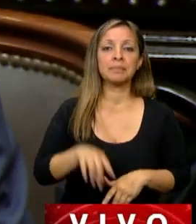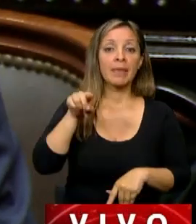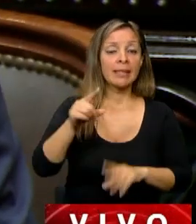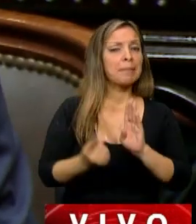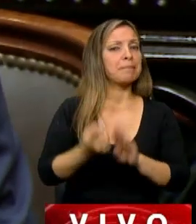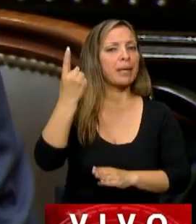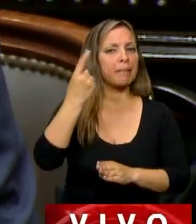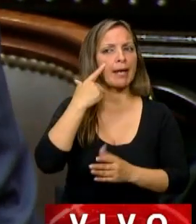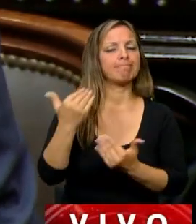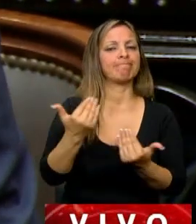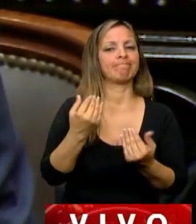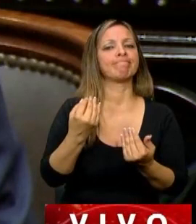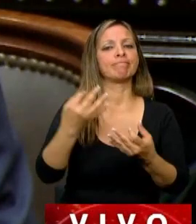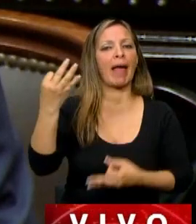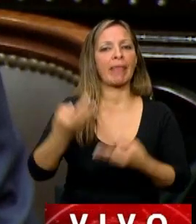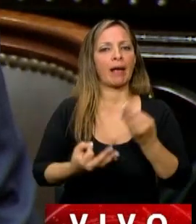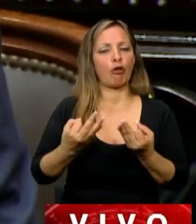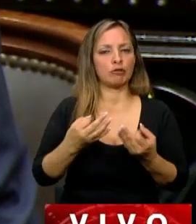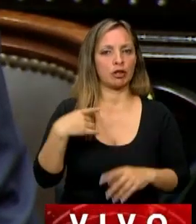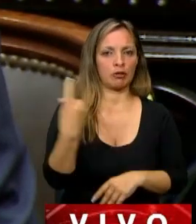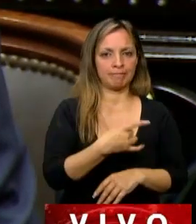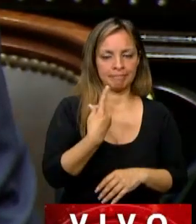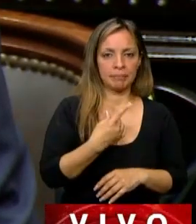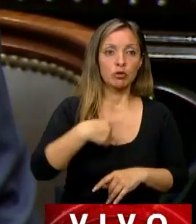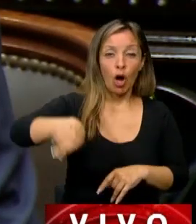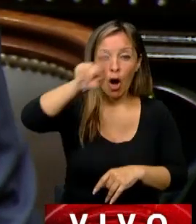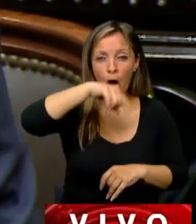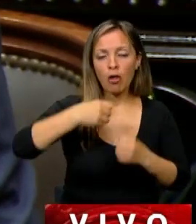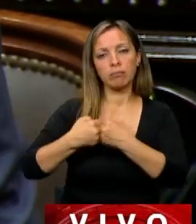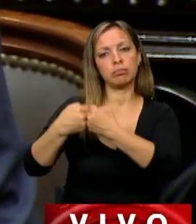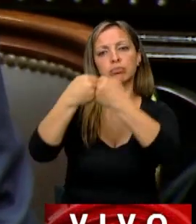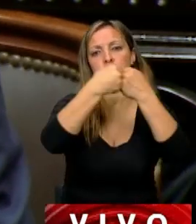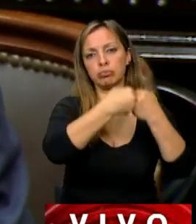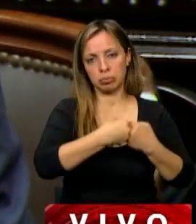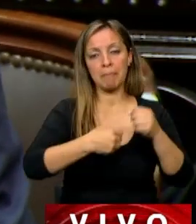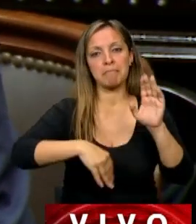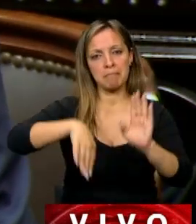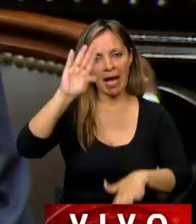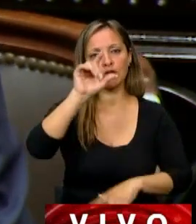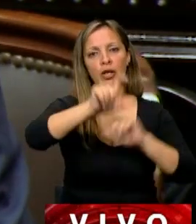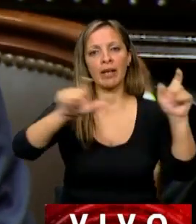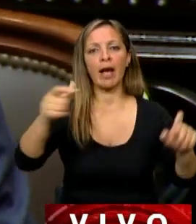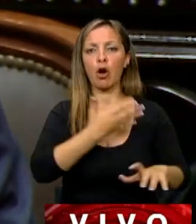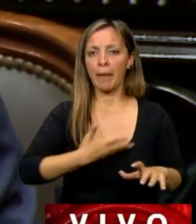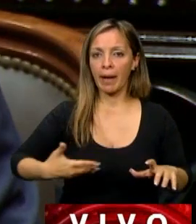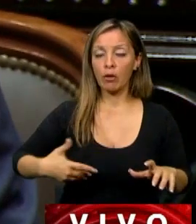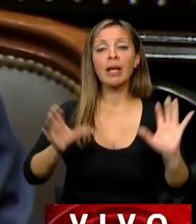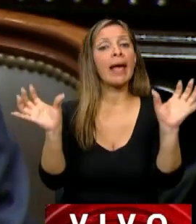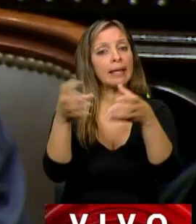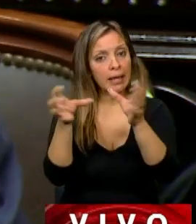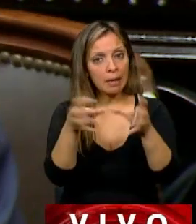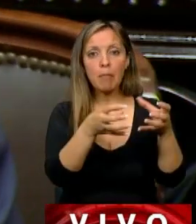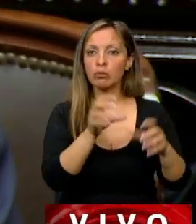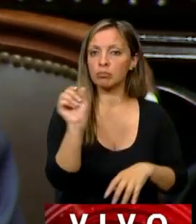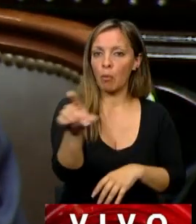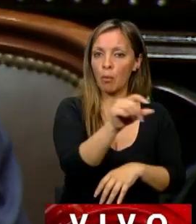primer diagnóstico común al que llegamos con, insisto, la gran mayoría de los gobernadores, sus equipos. Muchos de